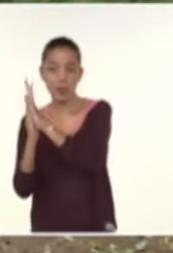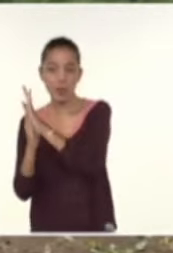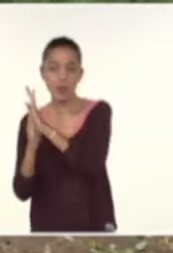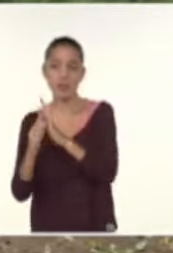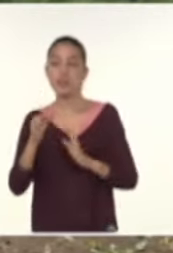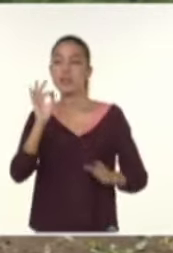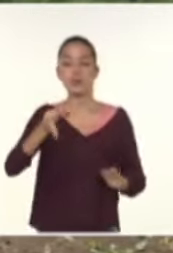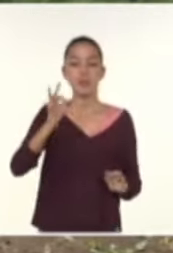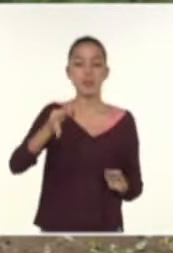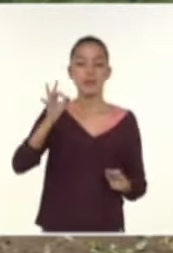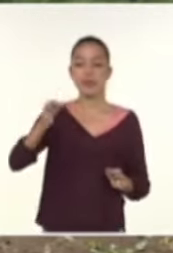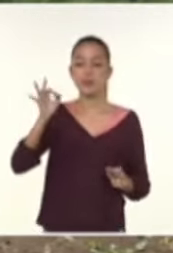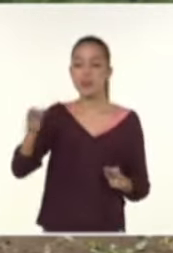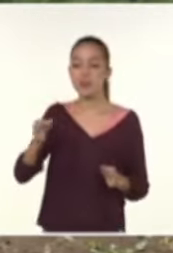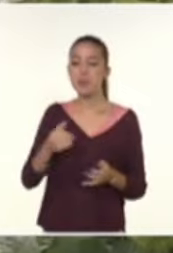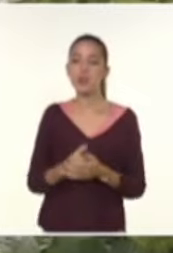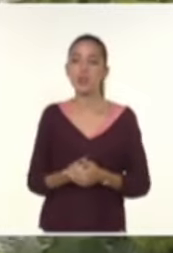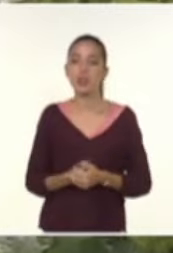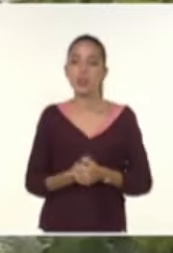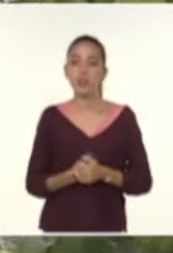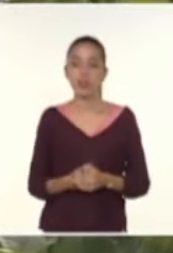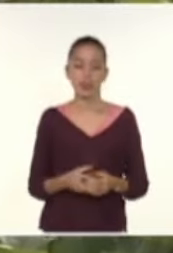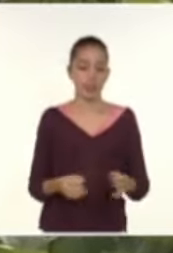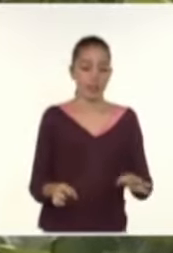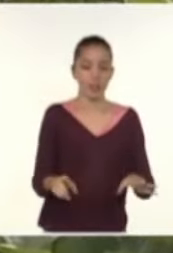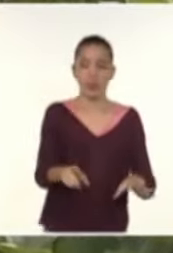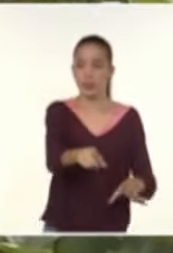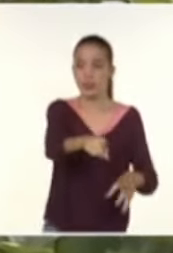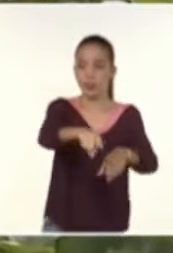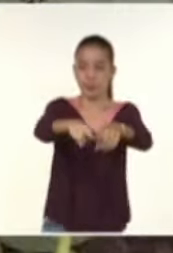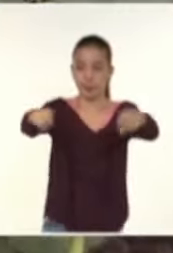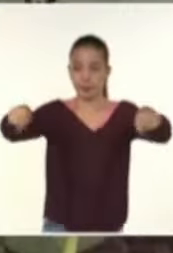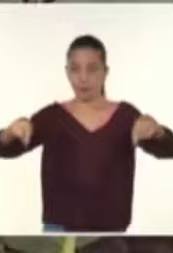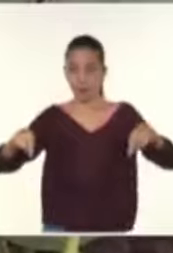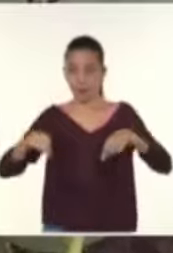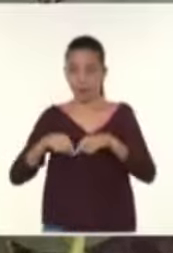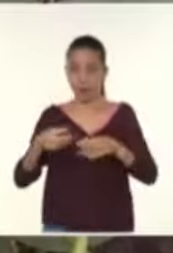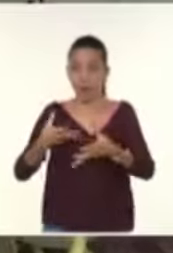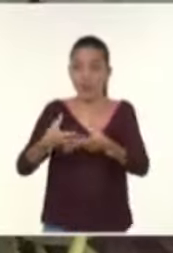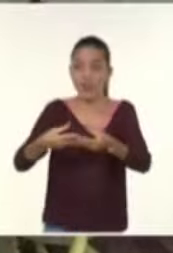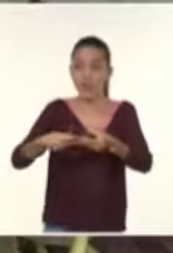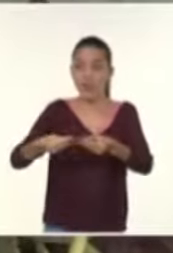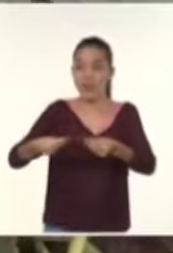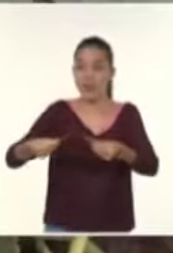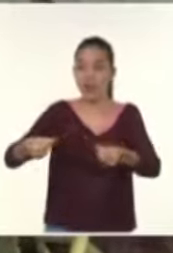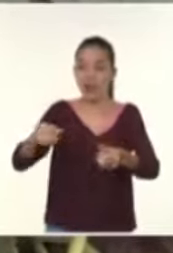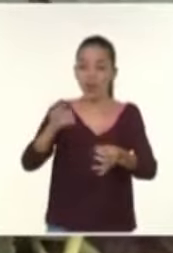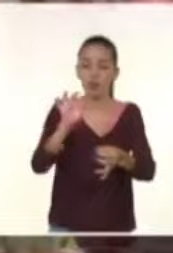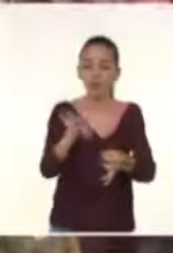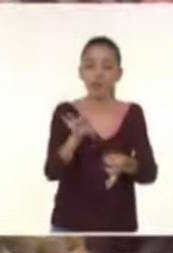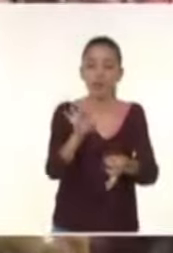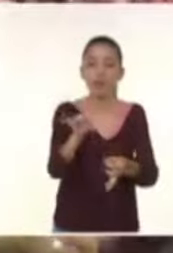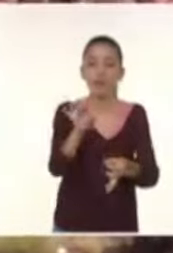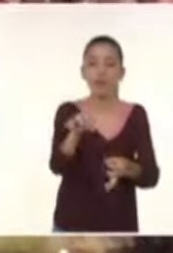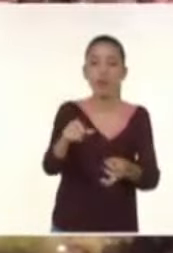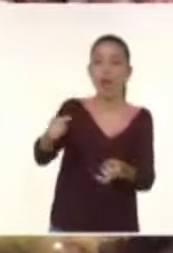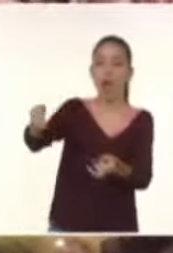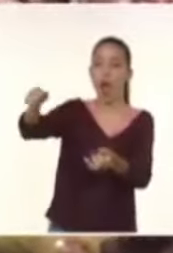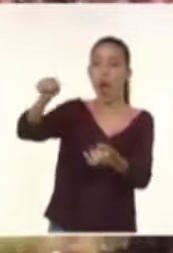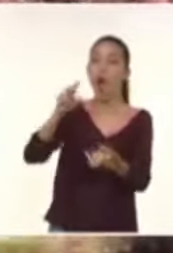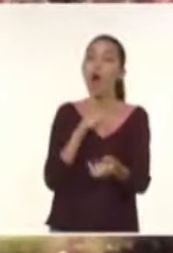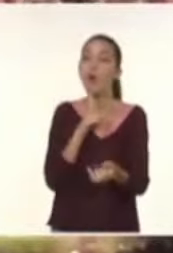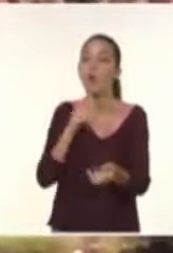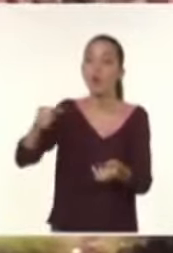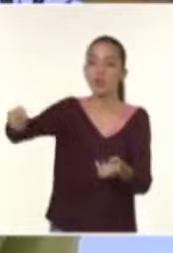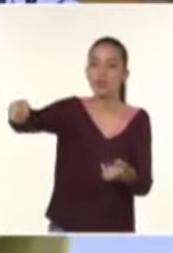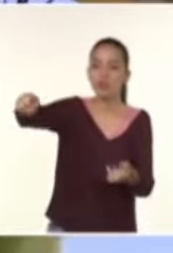de 12-13 hectáreas de plátano. 17.000 toneladas de viandas, arroz y granos acopiará este año la empresa Obdulio